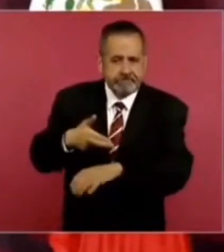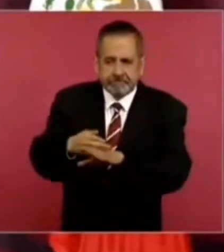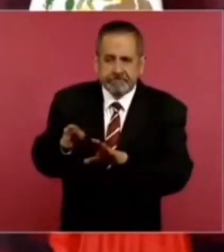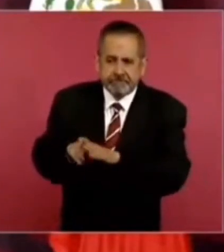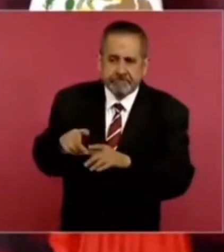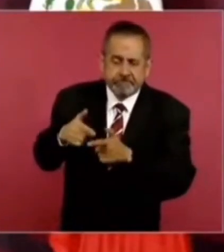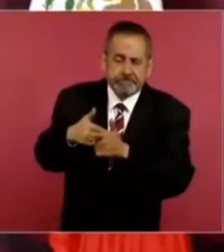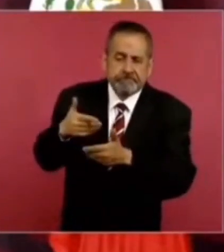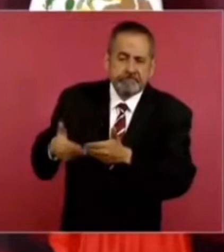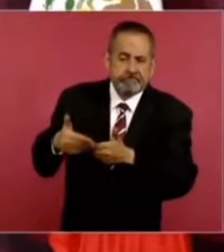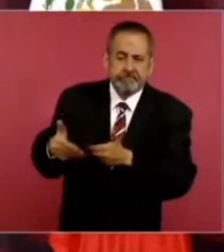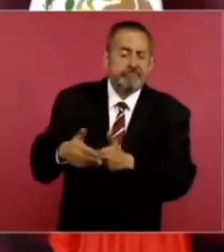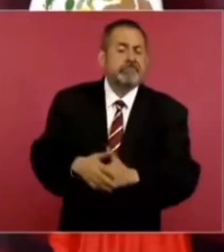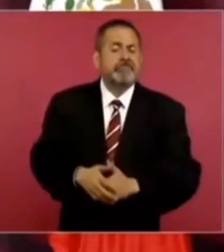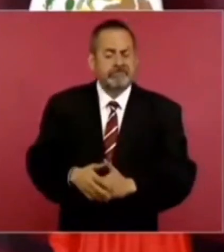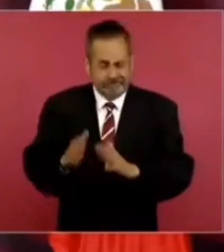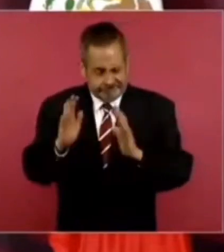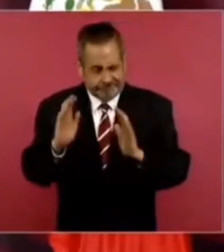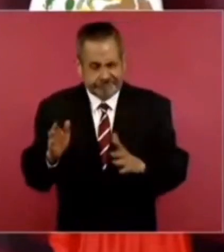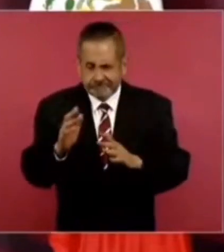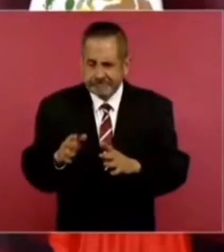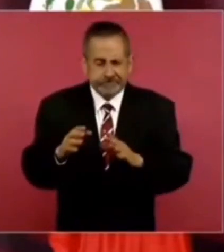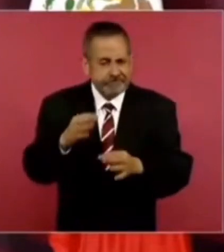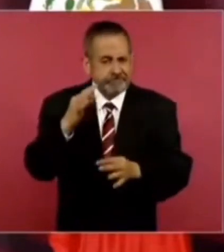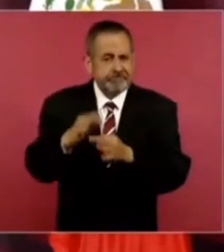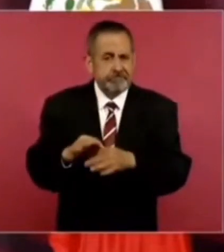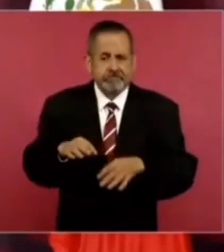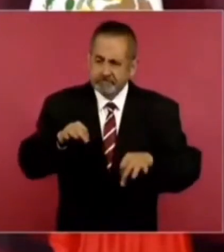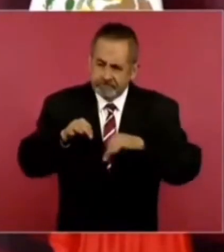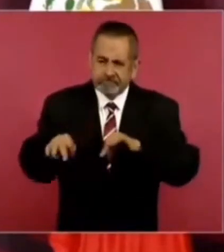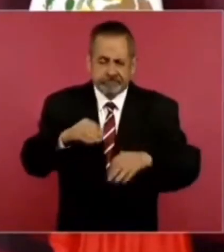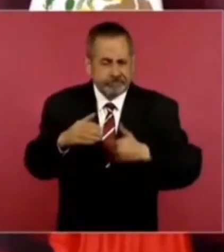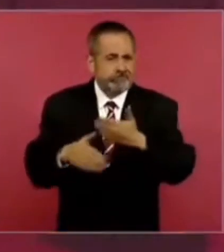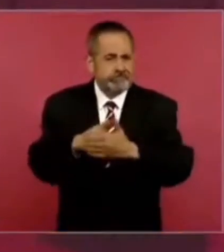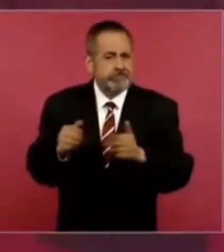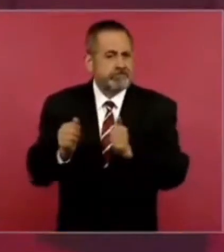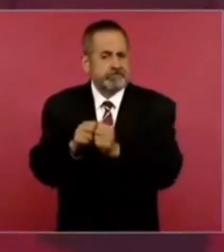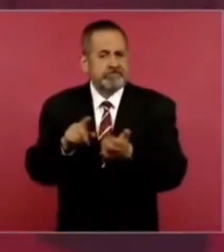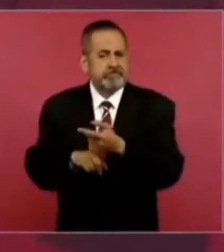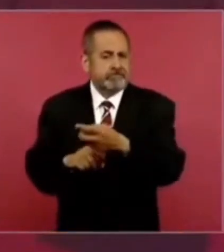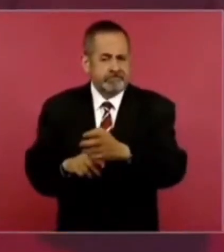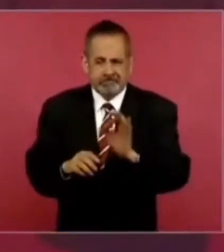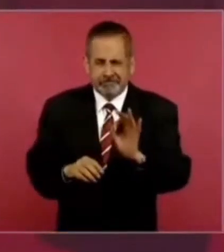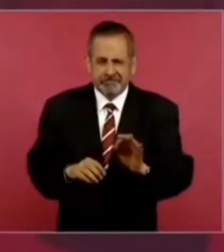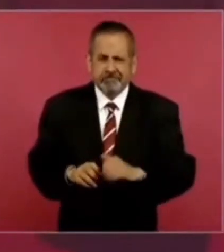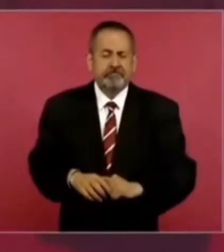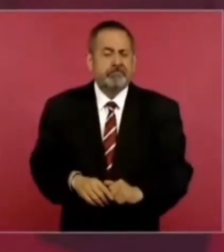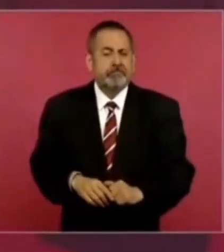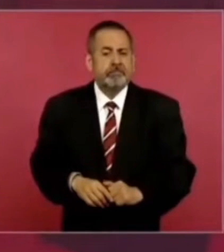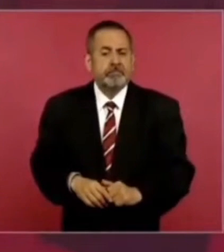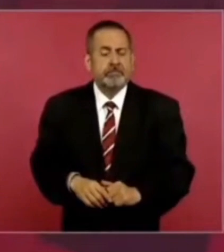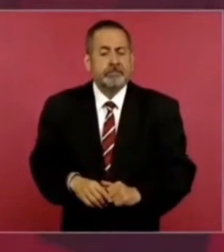continuidad. Ya estamos trabajando en eso. La